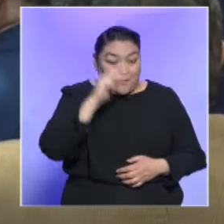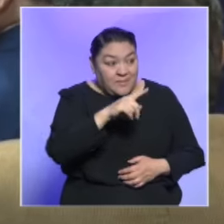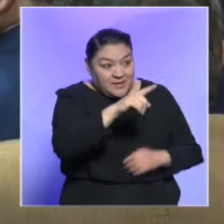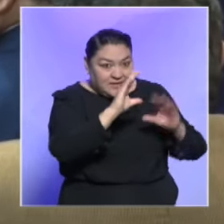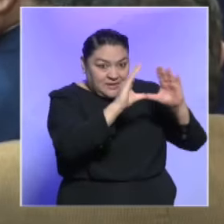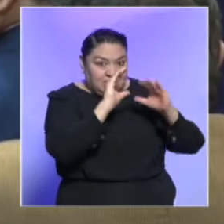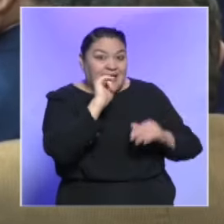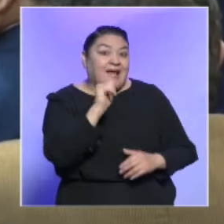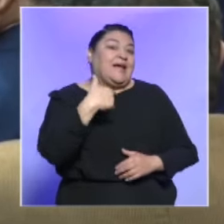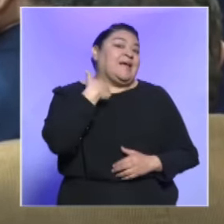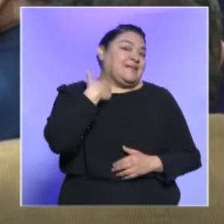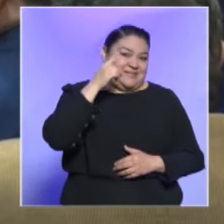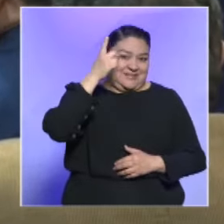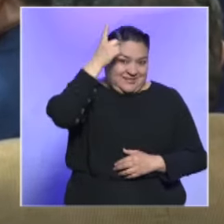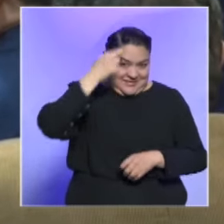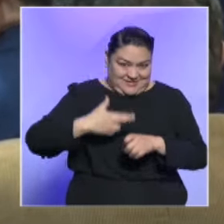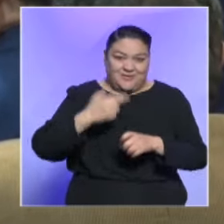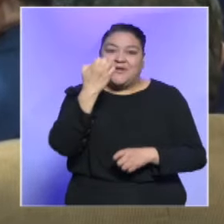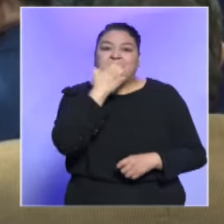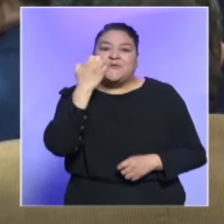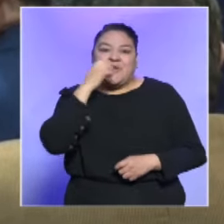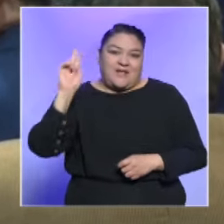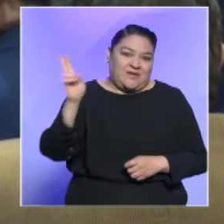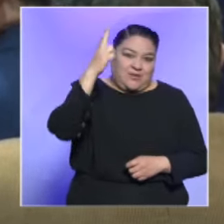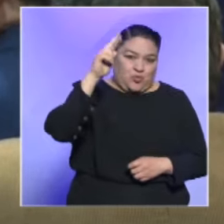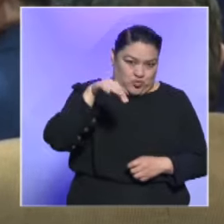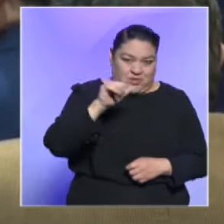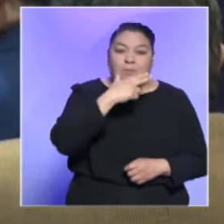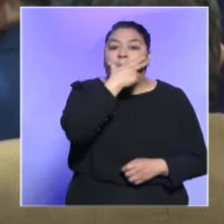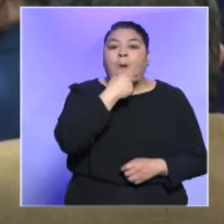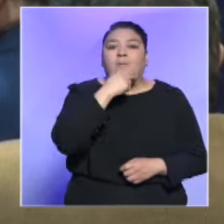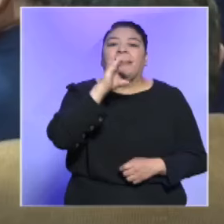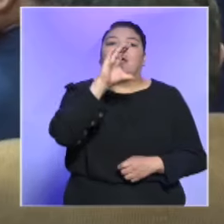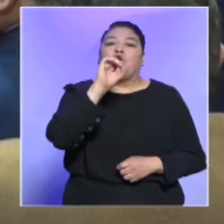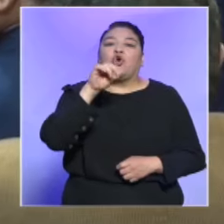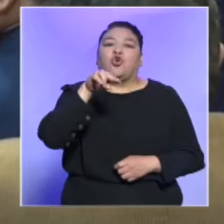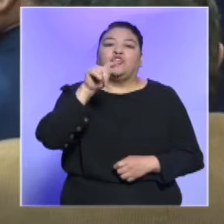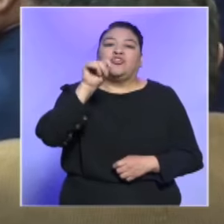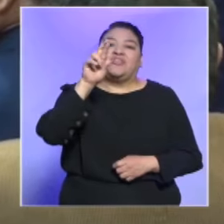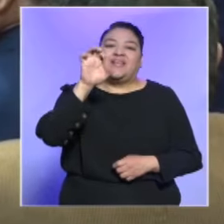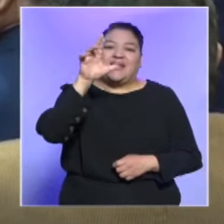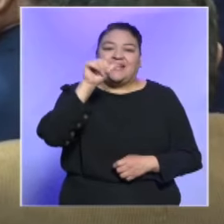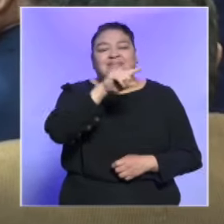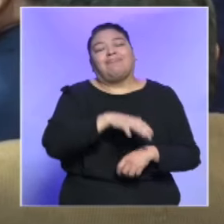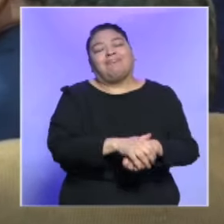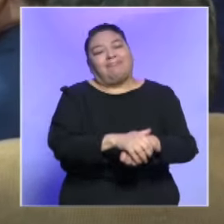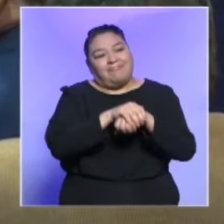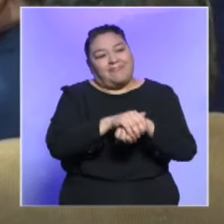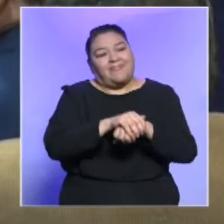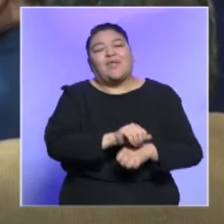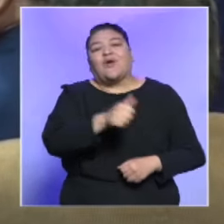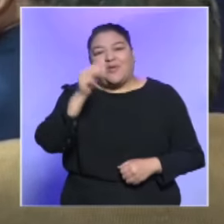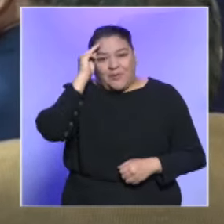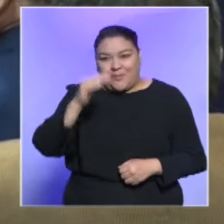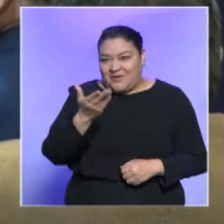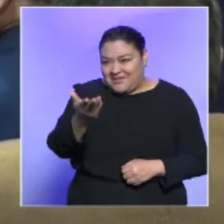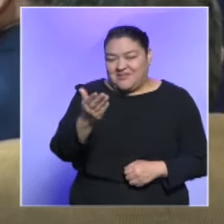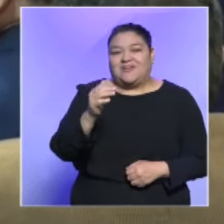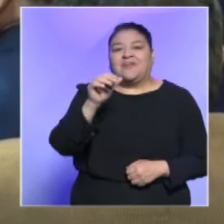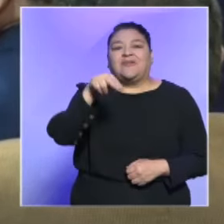señor exdirector de la Facultad de Derecho de la Universidad Nacional Autónoma de México, el doctor Raúl Contreras Bustamante, querido amigo. Por supuesto, mi querido maestro, el doctor Santiago